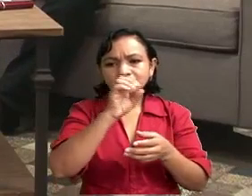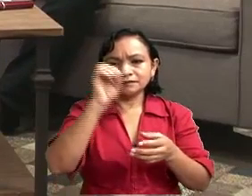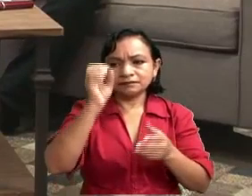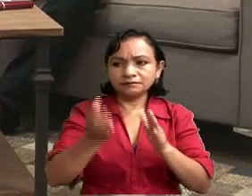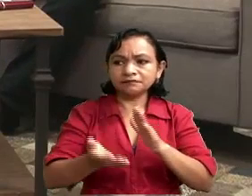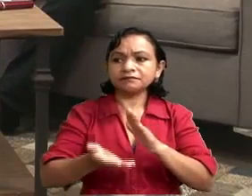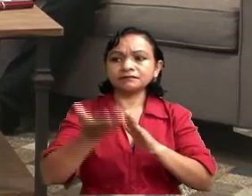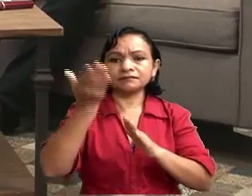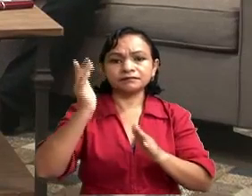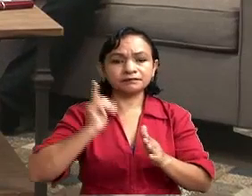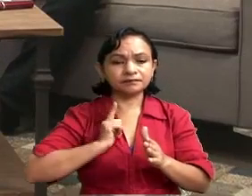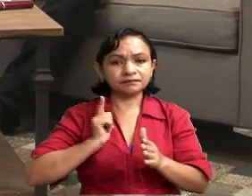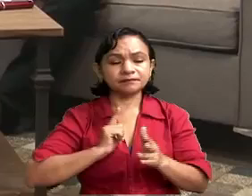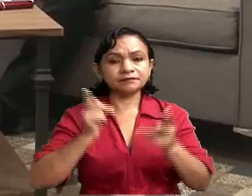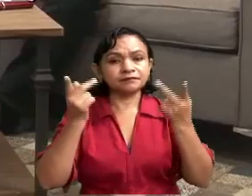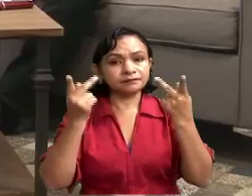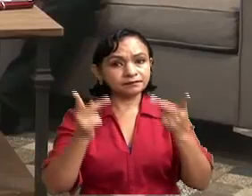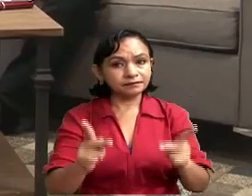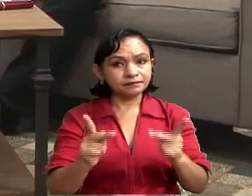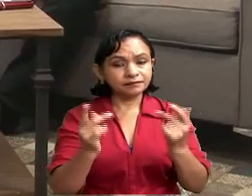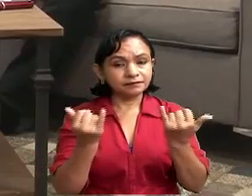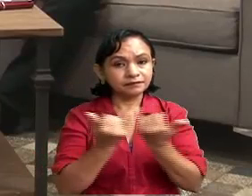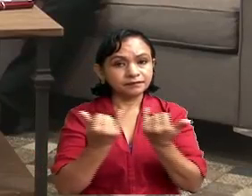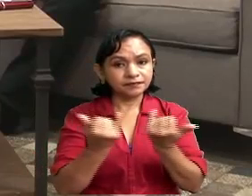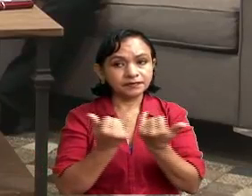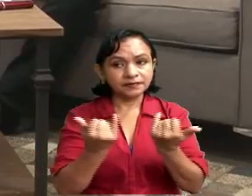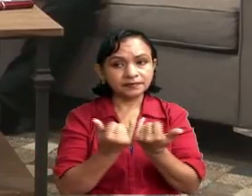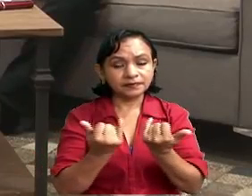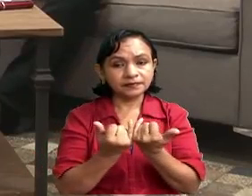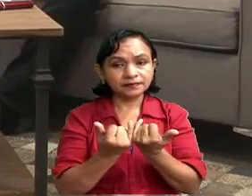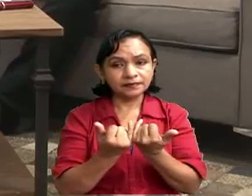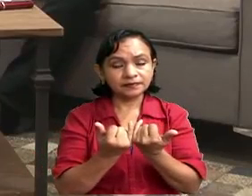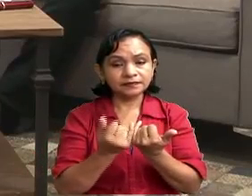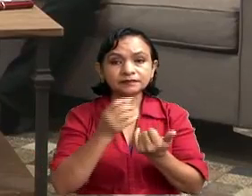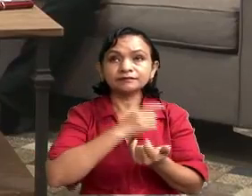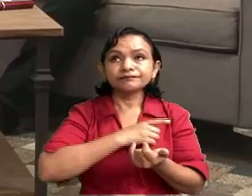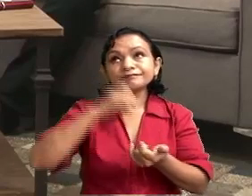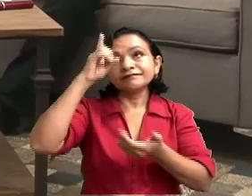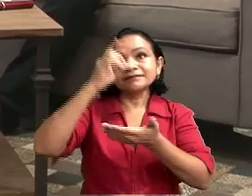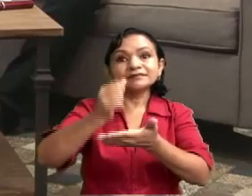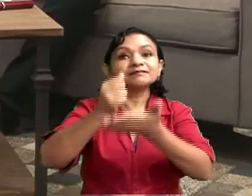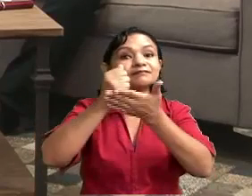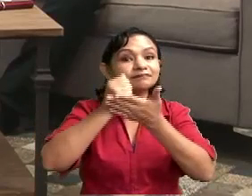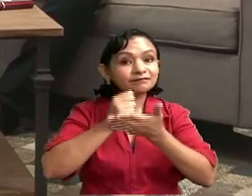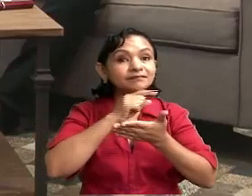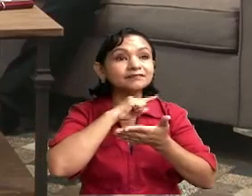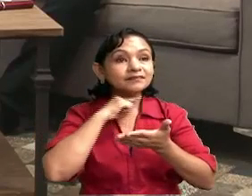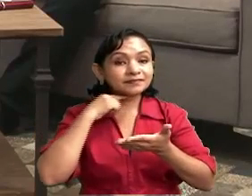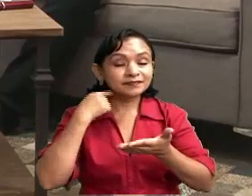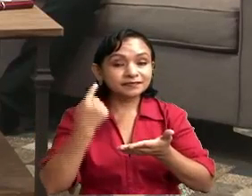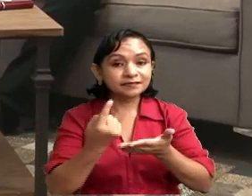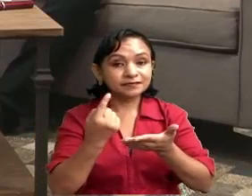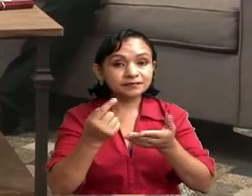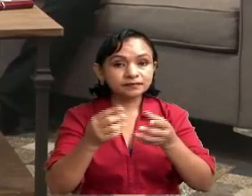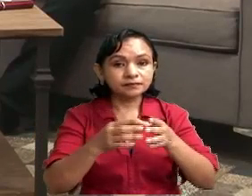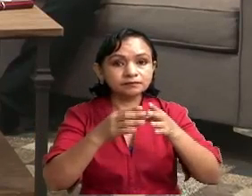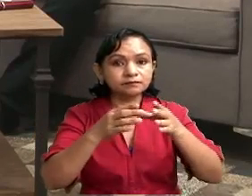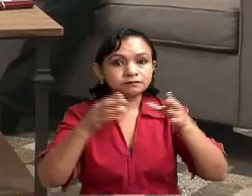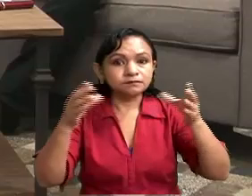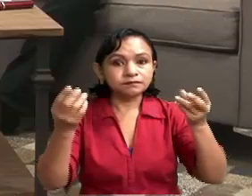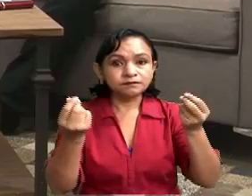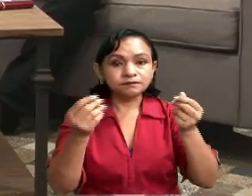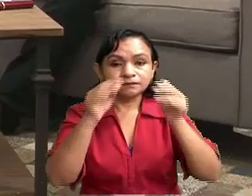hubo. Pero además también, y aquí Dios nos ayudó un poco, que la inflación